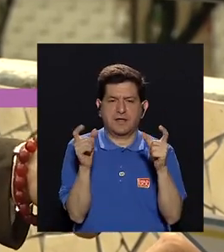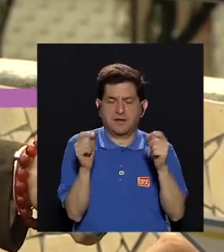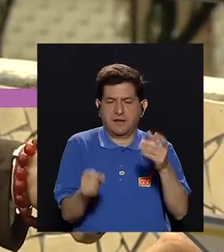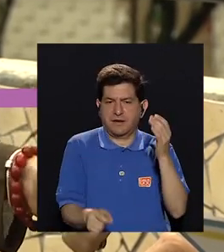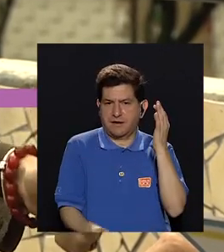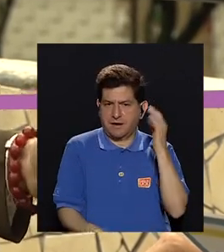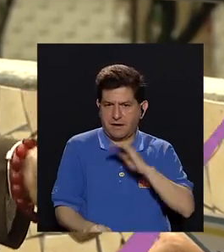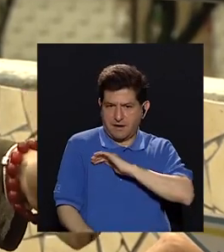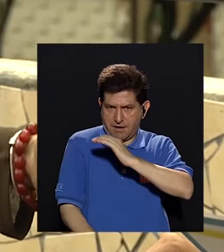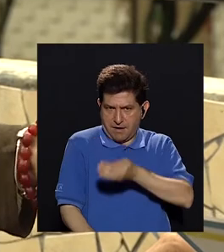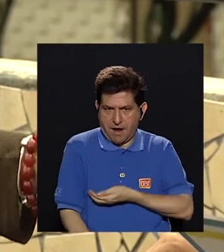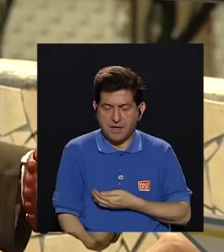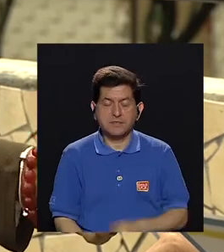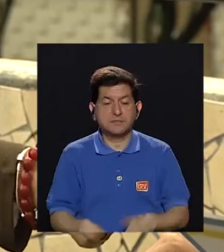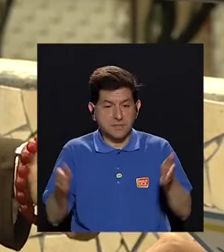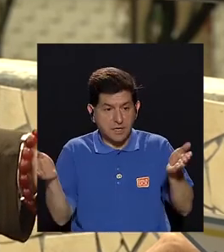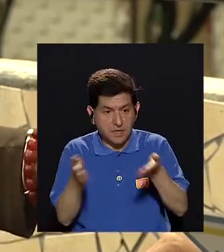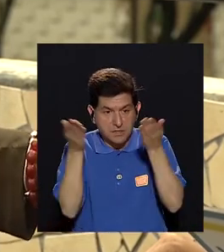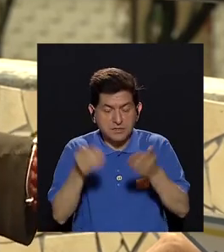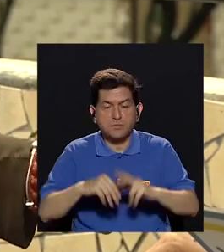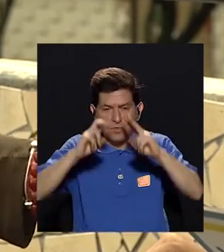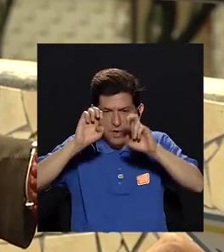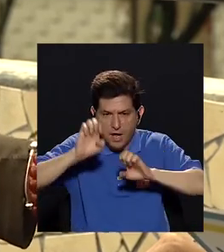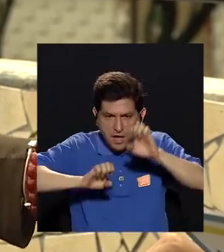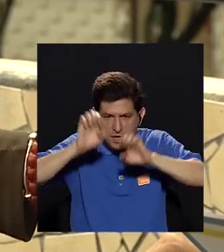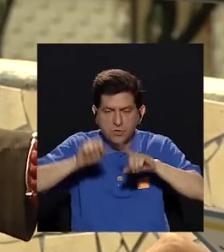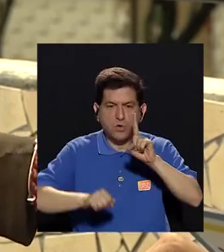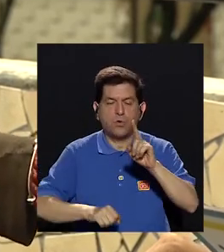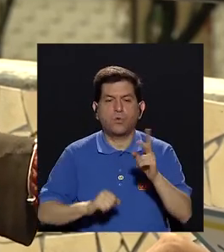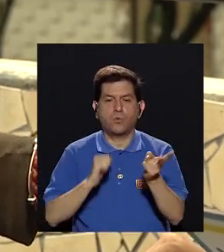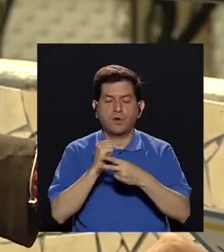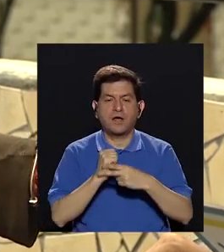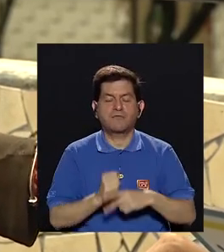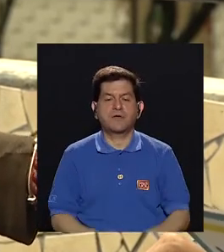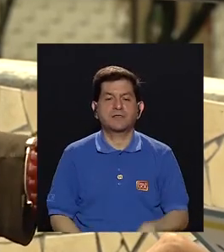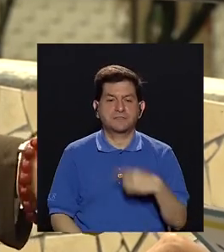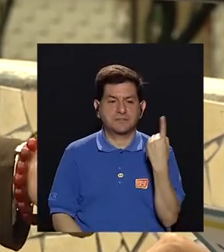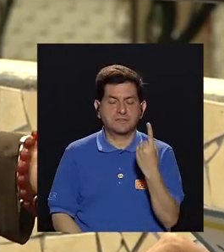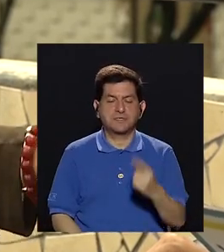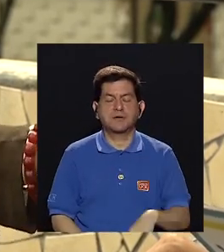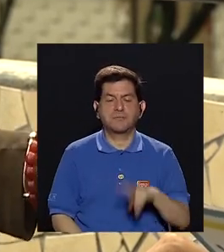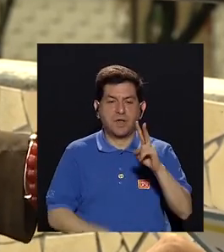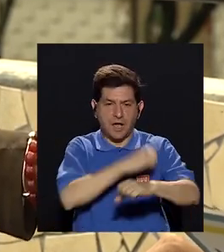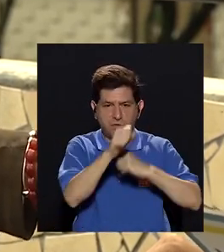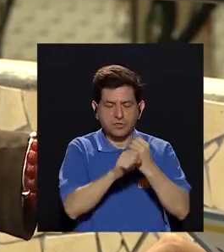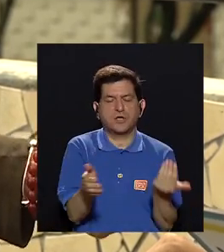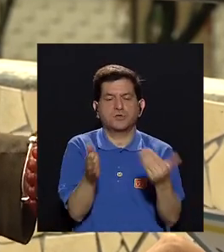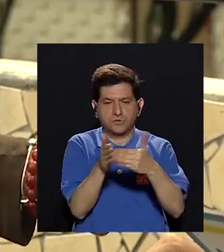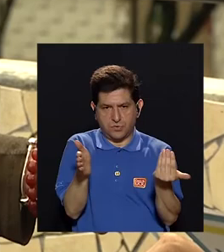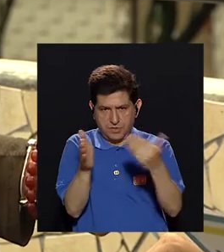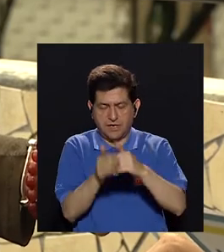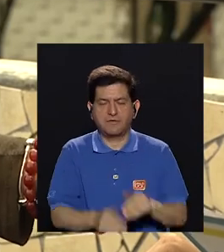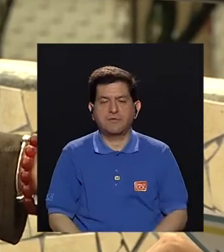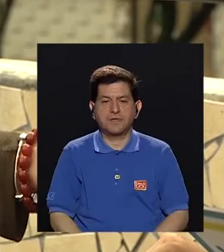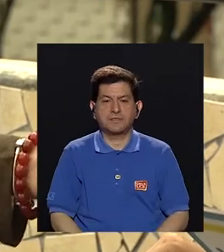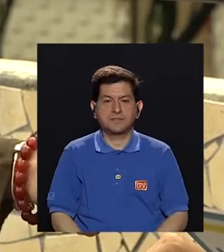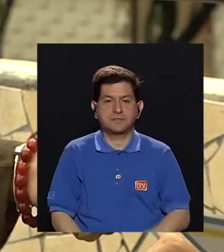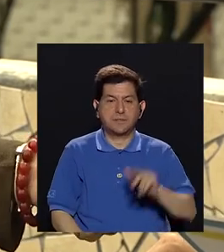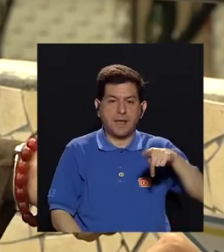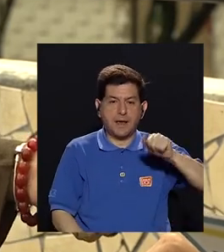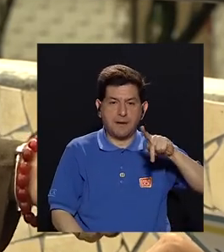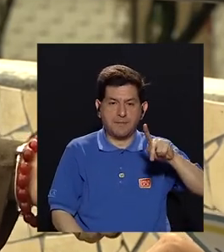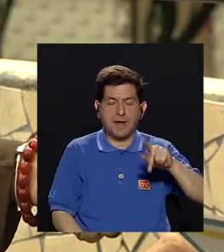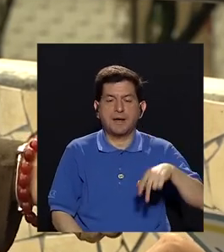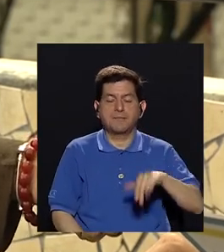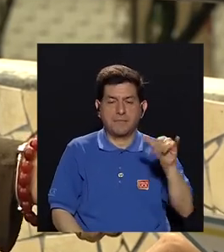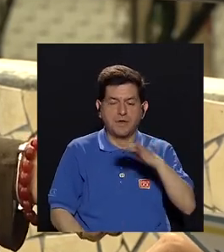como te decía, promoviendo el autoexamen de mama y la valoración médica por lo menos una vez cada 2 años. La prevención de cáncer de cérvix, que se hace con la prueba